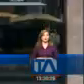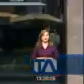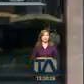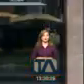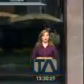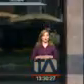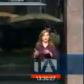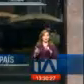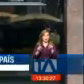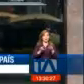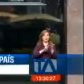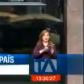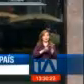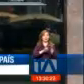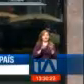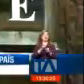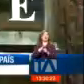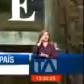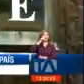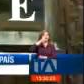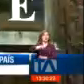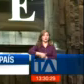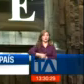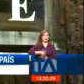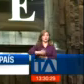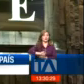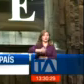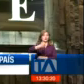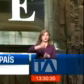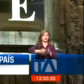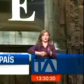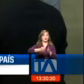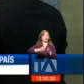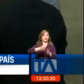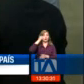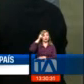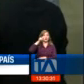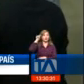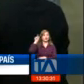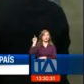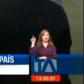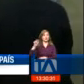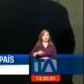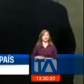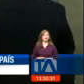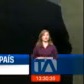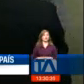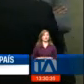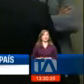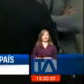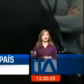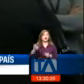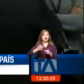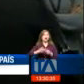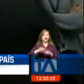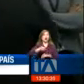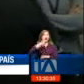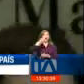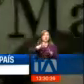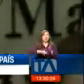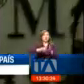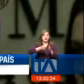esta reunión se celebre el día de mañana en la Procuraduría General del Estado. En ella participarán el